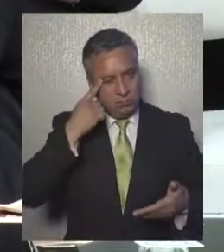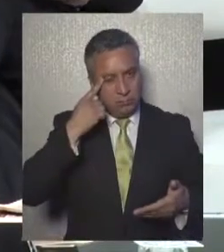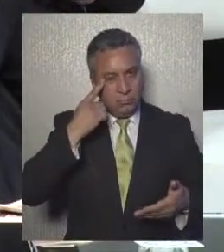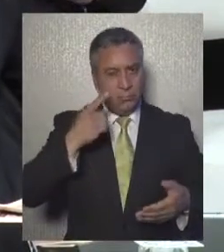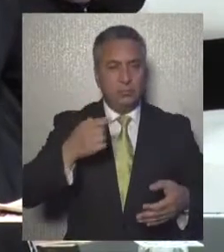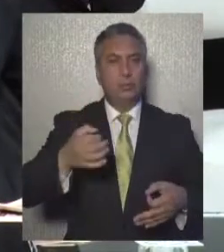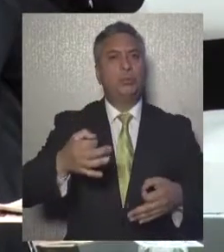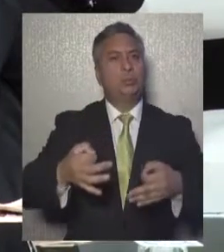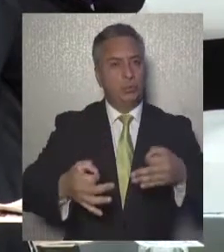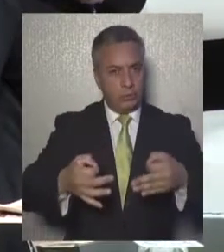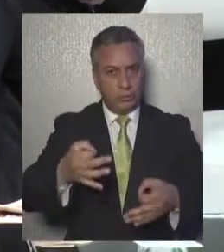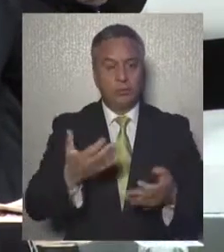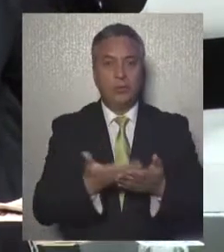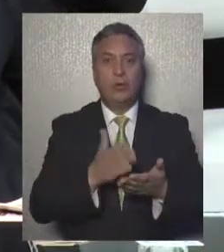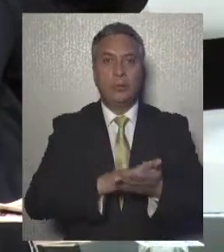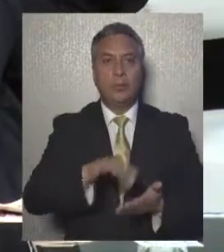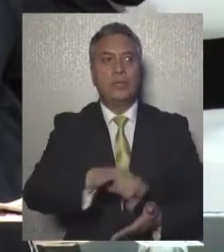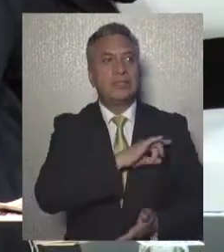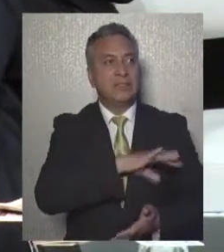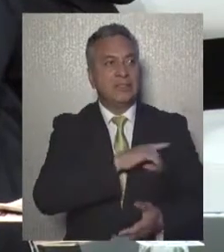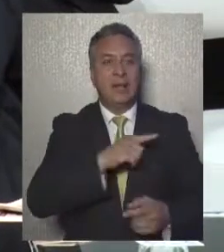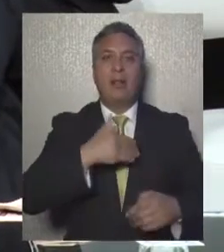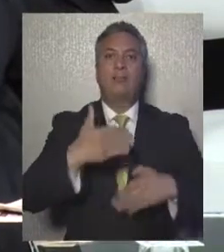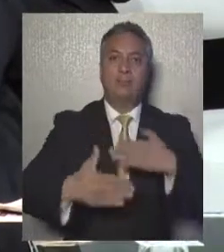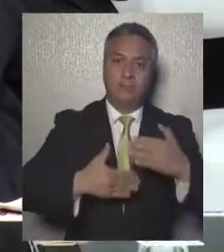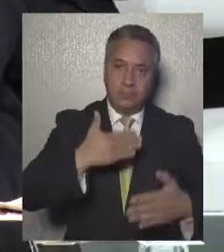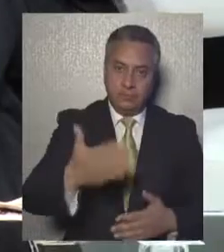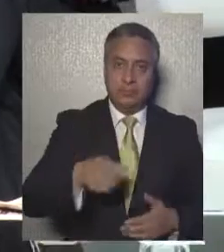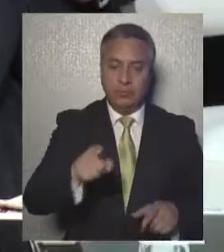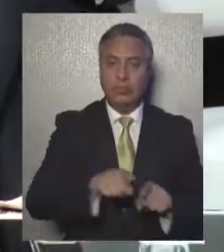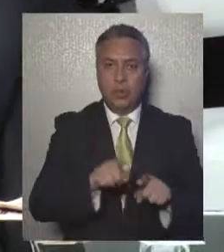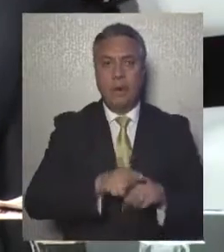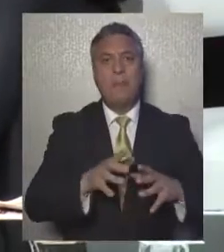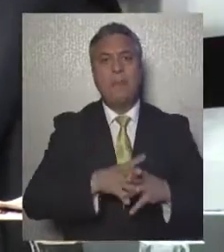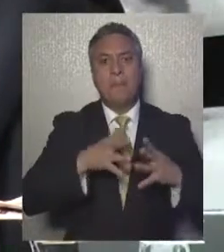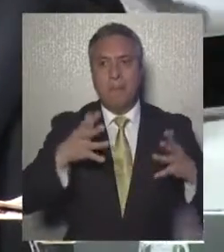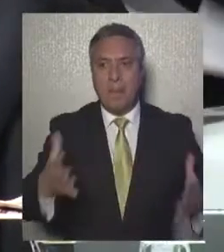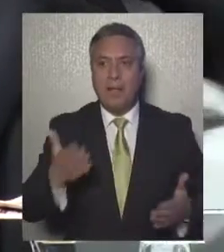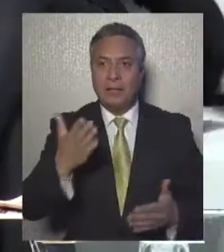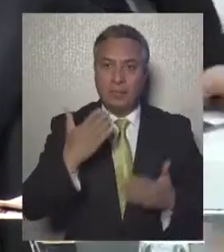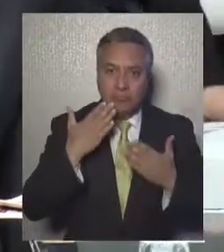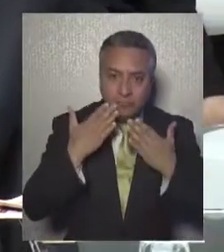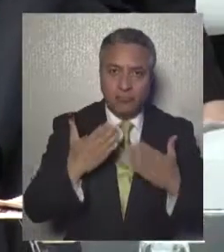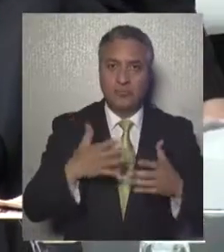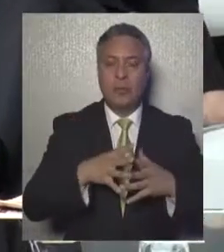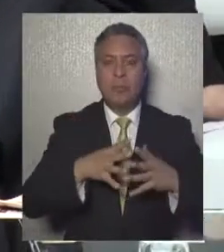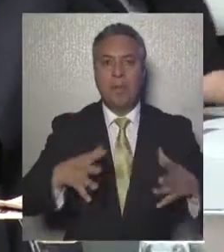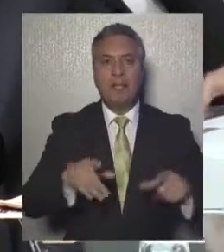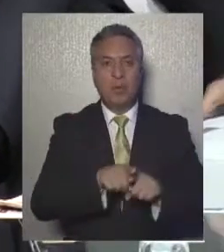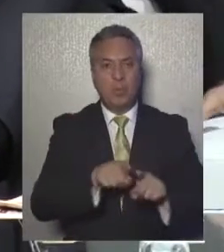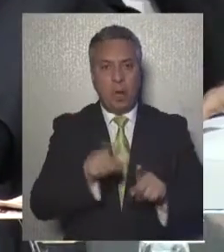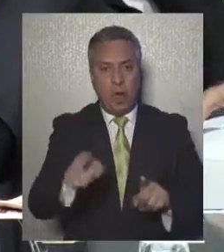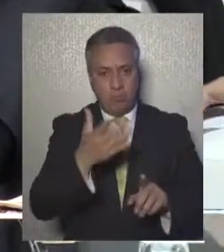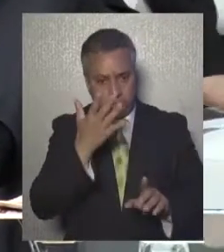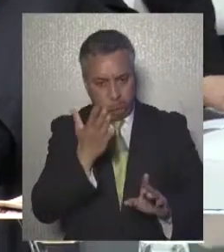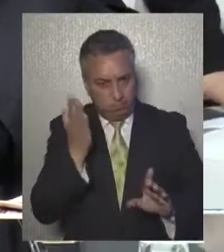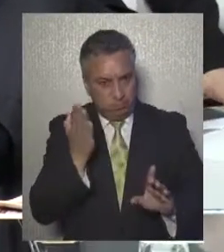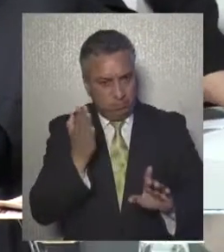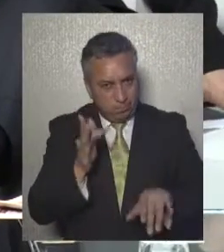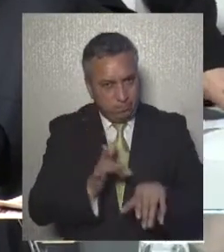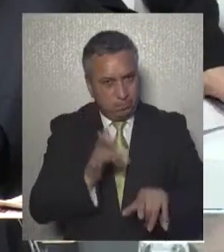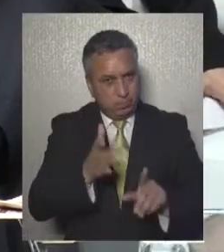materia de productividad y competitividad. ¿Cómo lo ves? ¿Lo ves de manera más complaciente, más flagelante? ¿Cuál es el